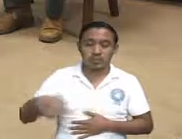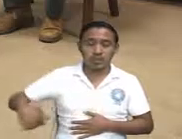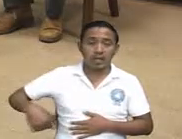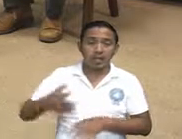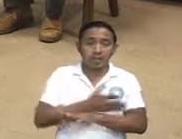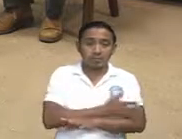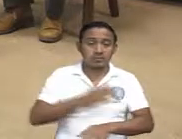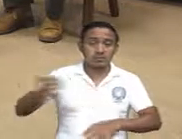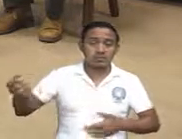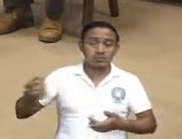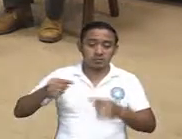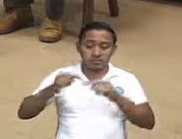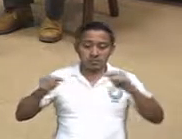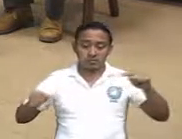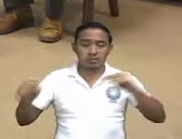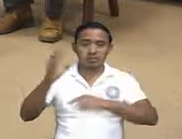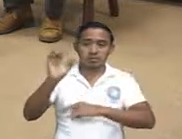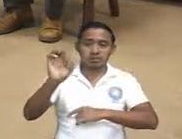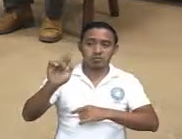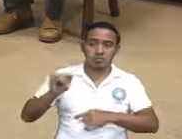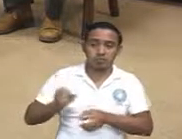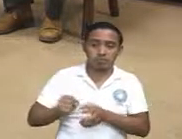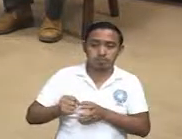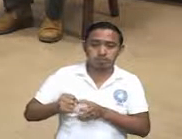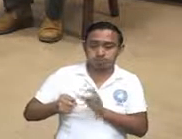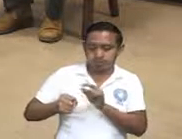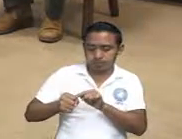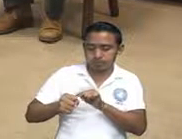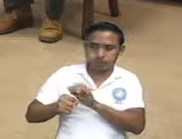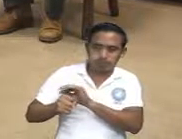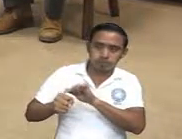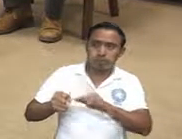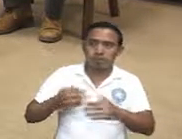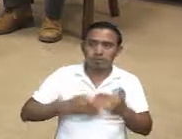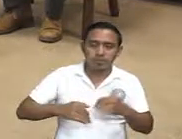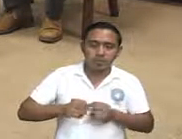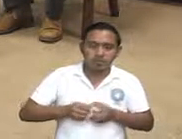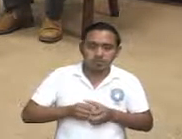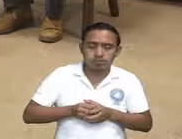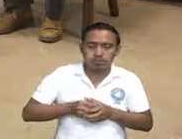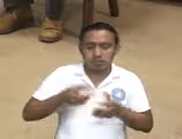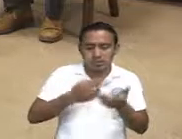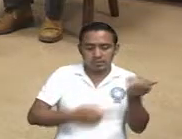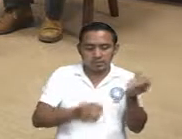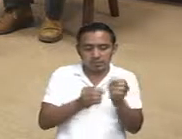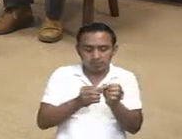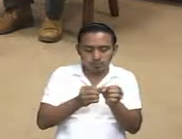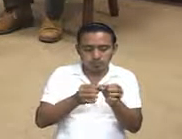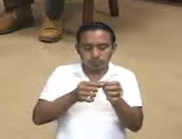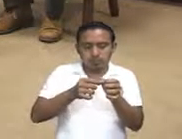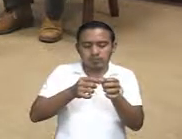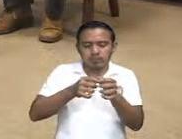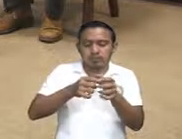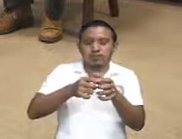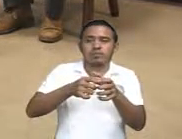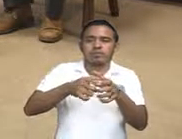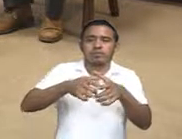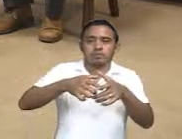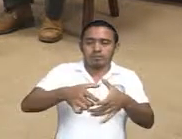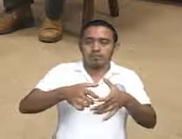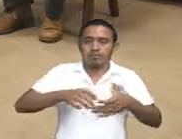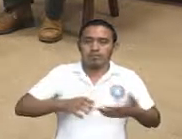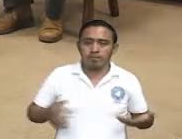mencionaba anteriormente. Entonces, aumenta esa presión. Hay niveles de presión del sistema portal, pues, que podemos medirlo.